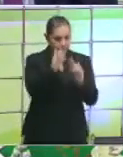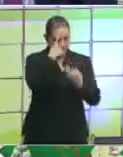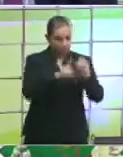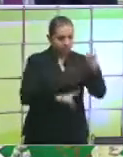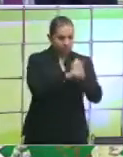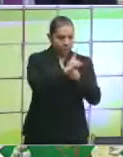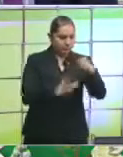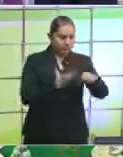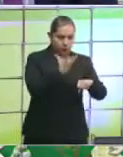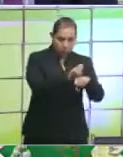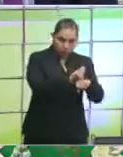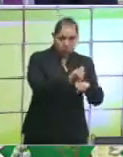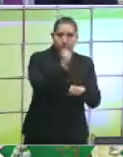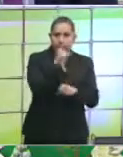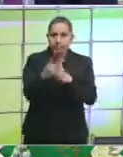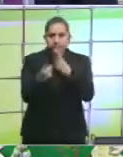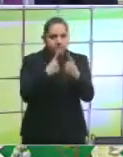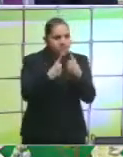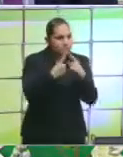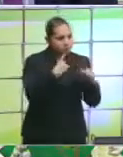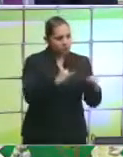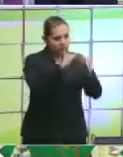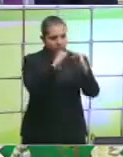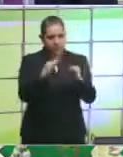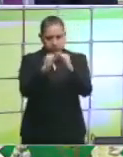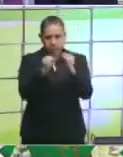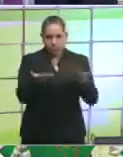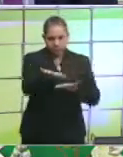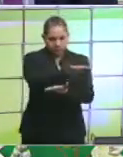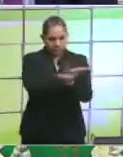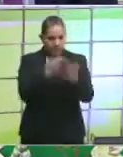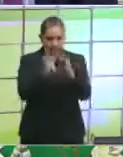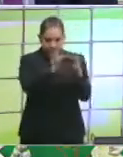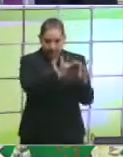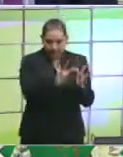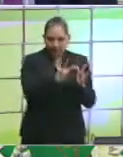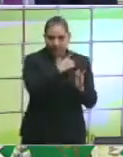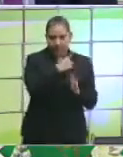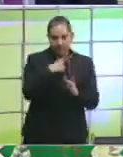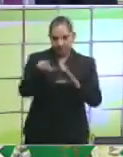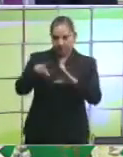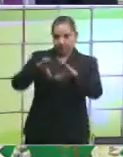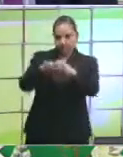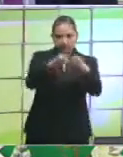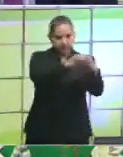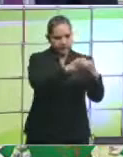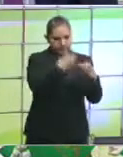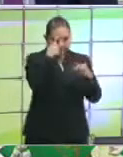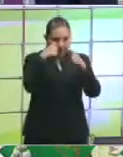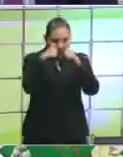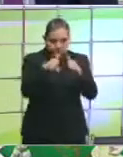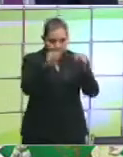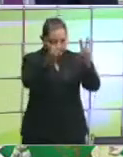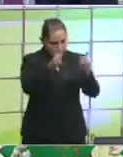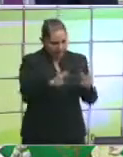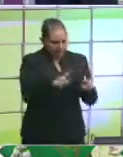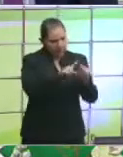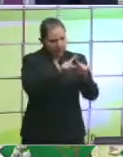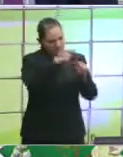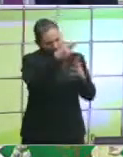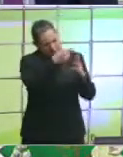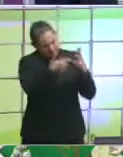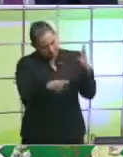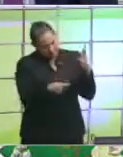diálogo interinstitucional y estancias judiciales yo todo esto creo que es correcto creo que efectivamente si uno pudiera